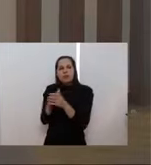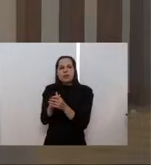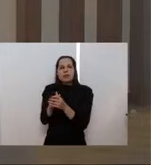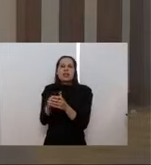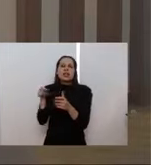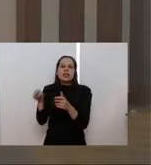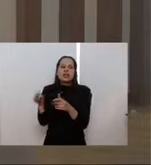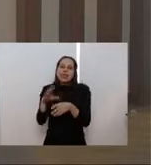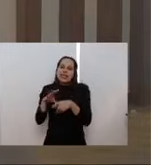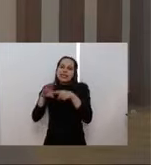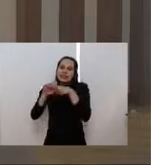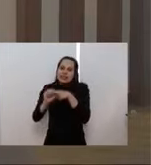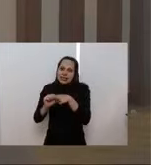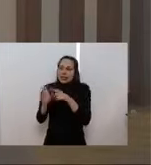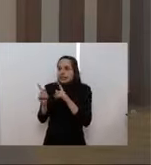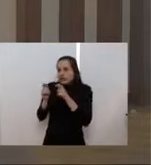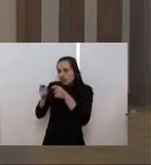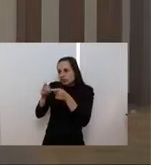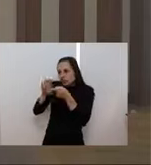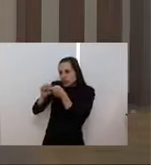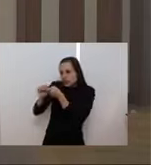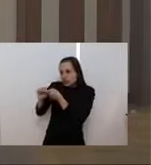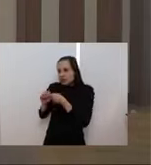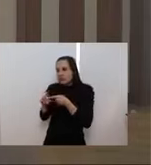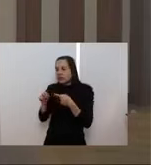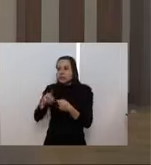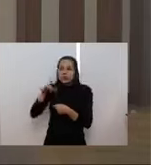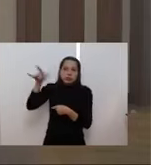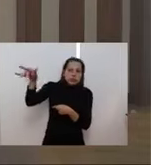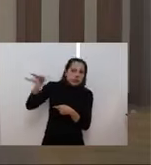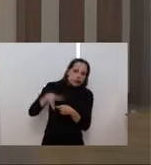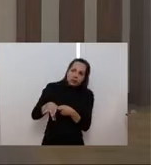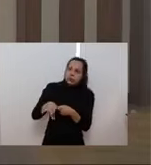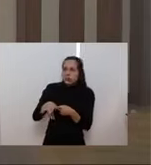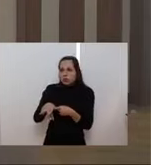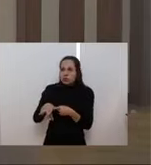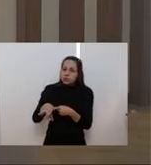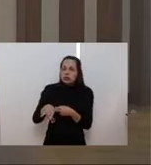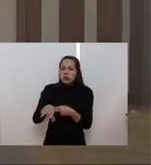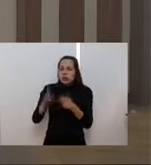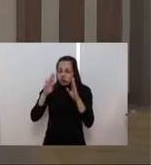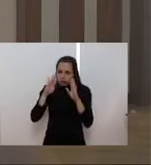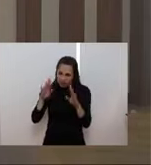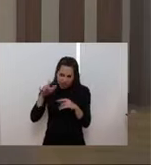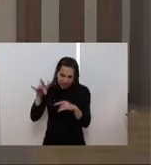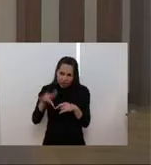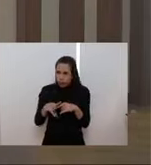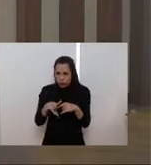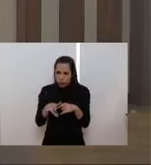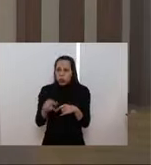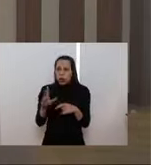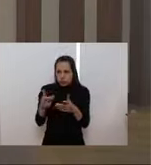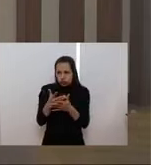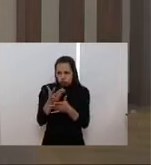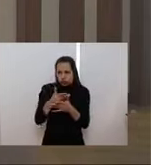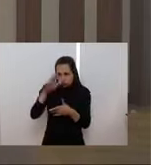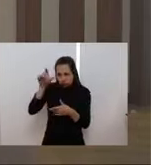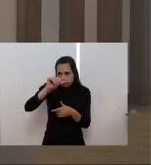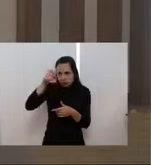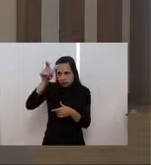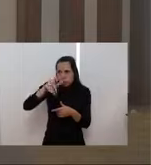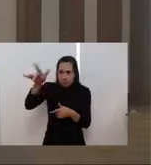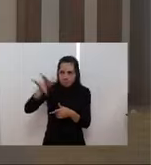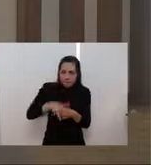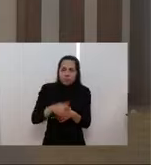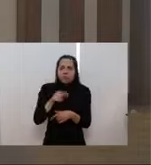citas atención global si regresaría o no si recomendaría la atención y ustedes ven cuáles son sus puntajes realmente los más bajos los tenemos